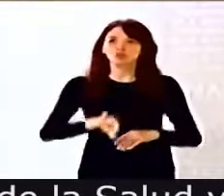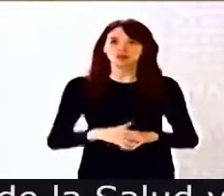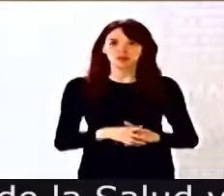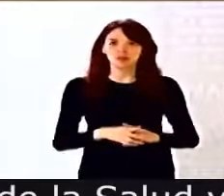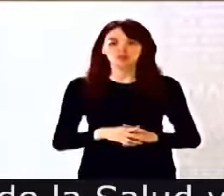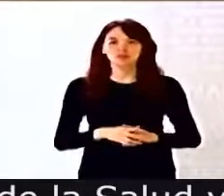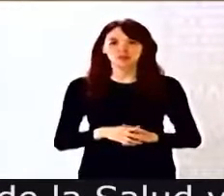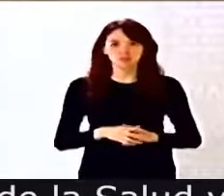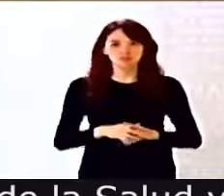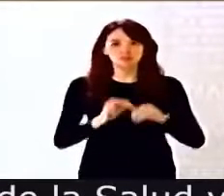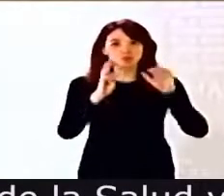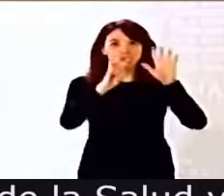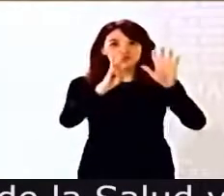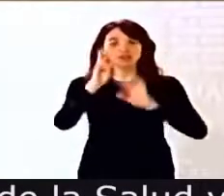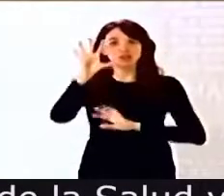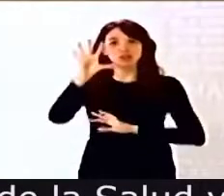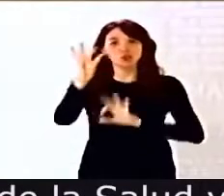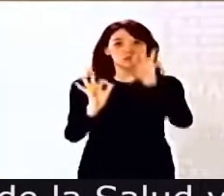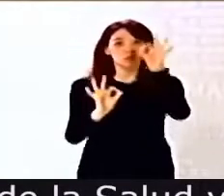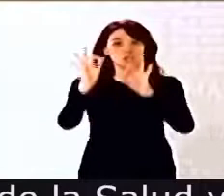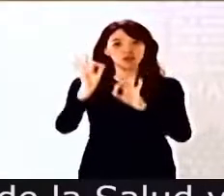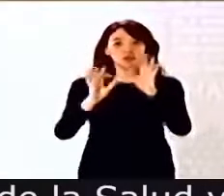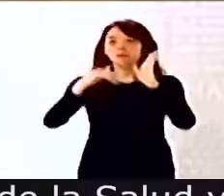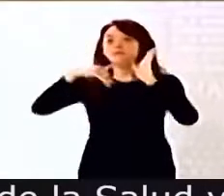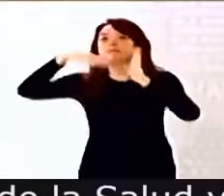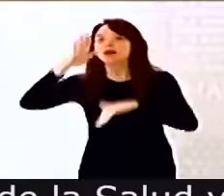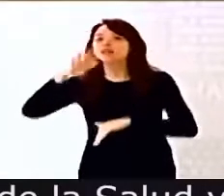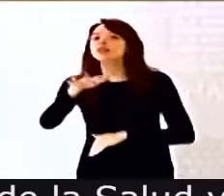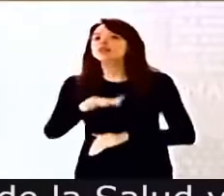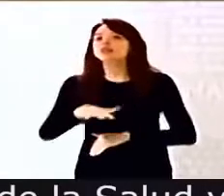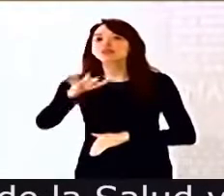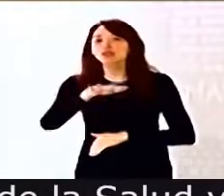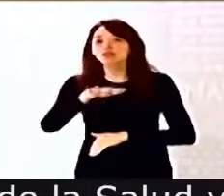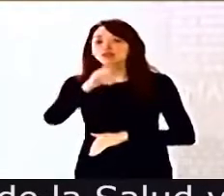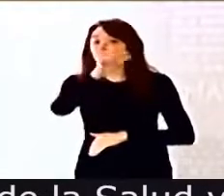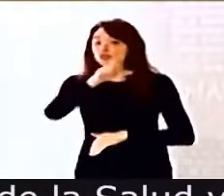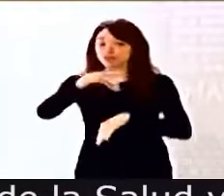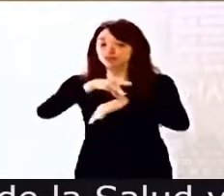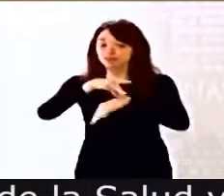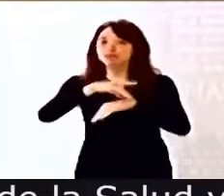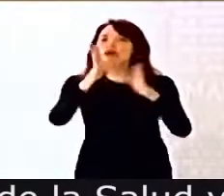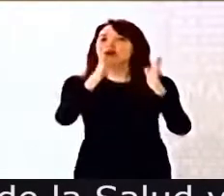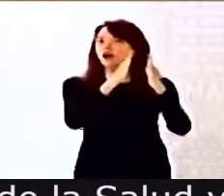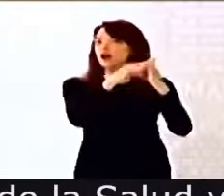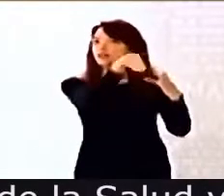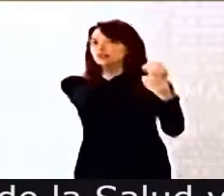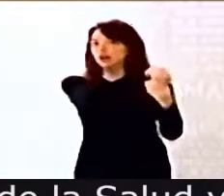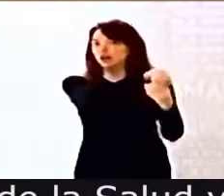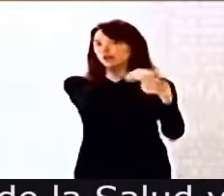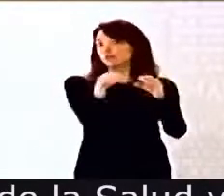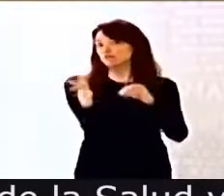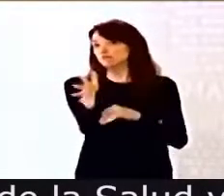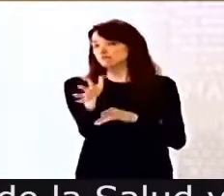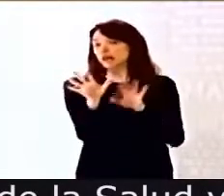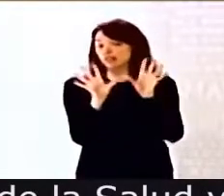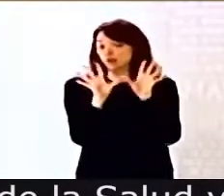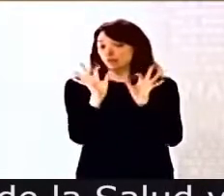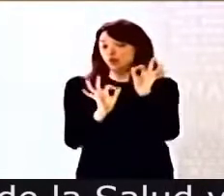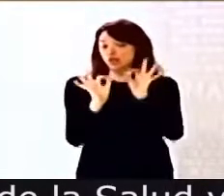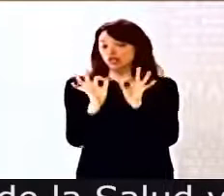por encima del 85% de pacientes en domicilio, alrededor de un 10% de pacientes hospitalizados